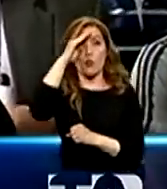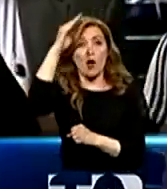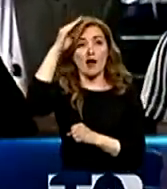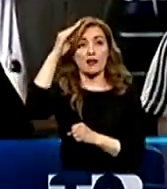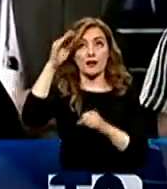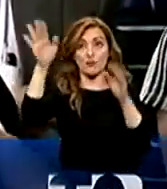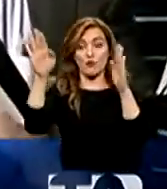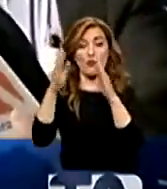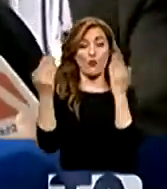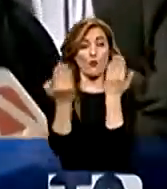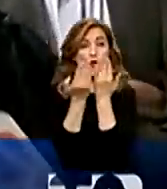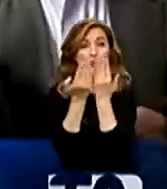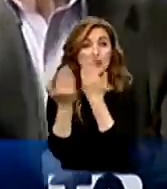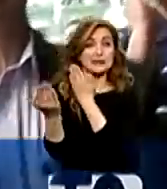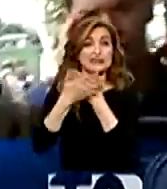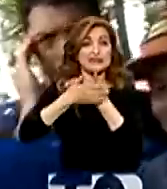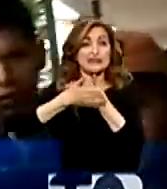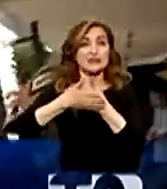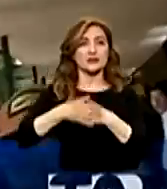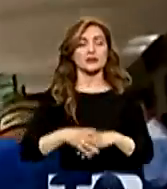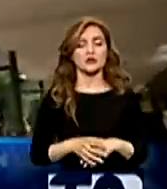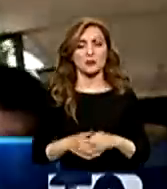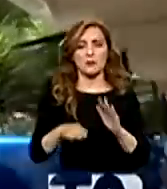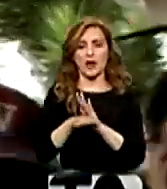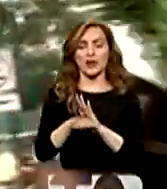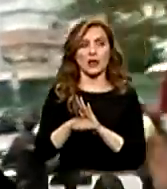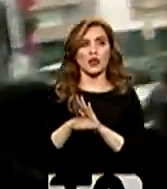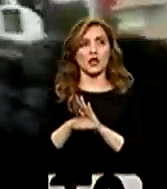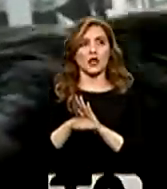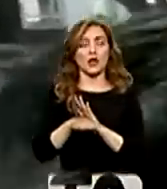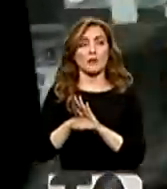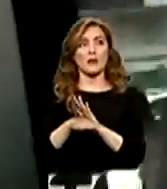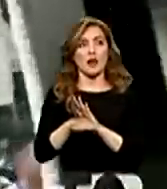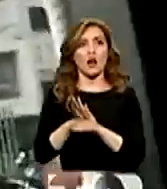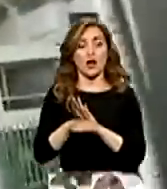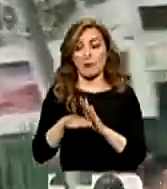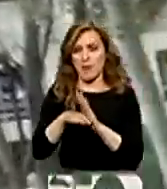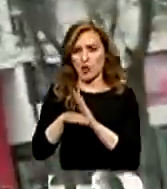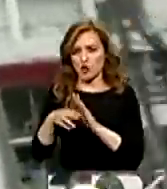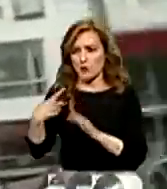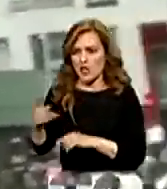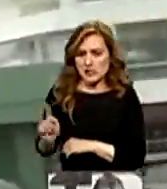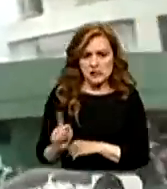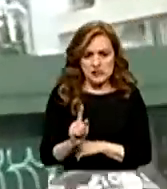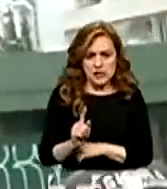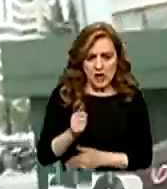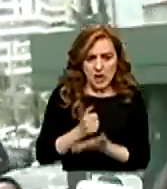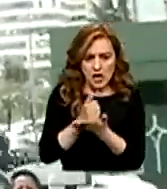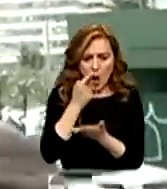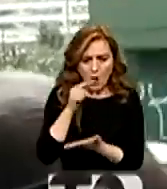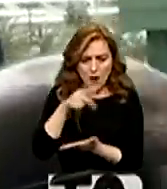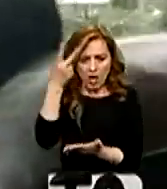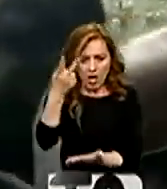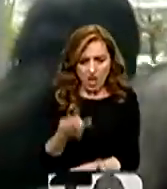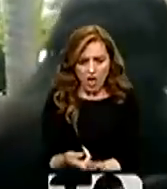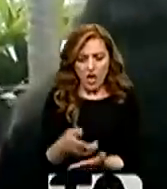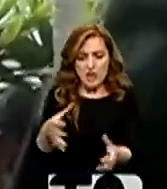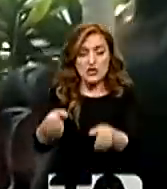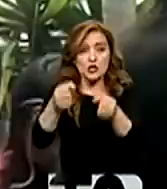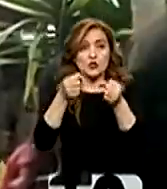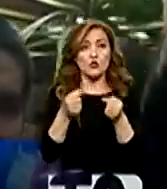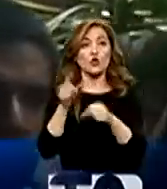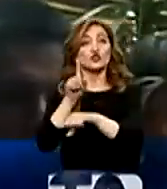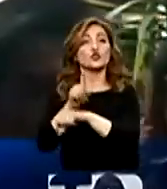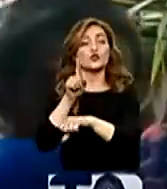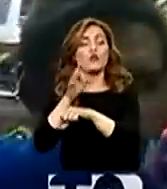puerta, salgo yo del banco y lo que hice es ayudarle al señor a que se siente en el banco. Y ahí obviamente una señora que es médica, me